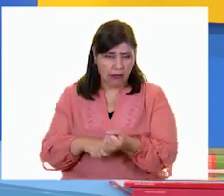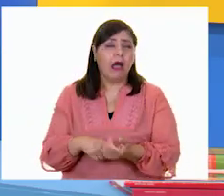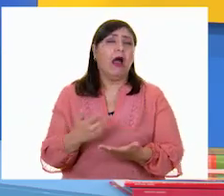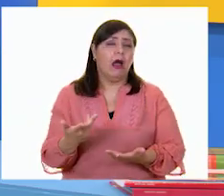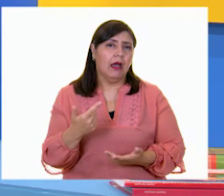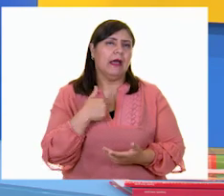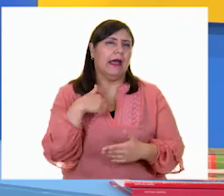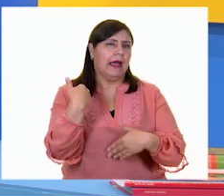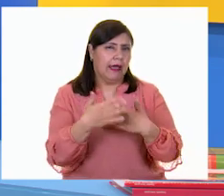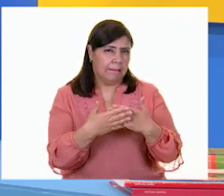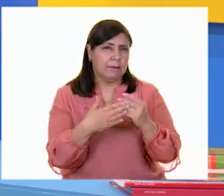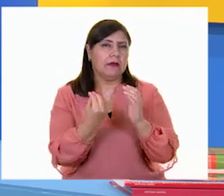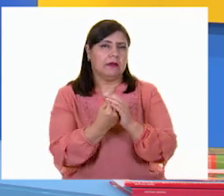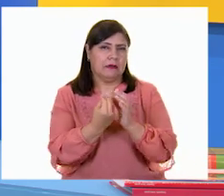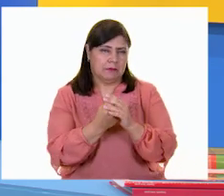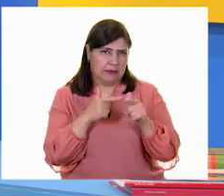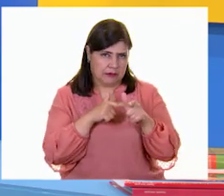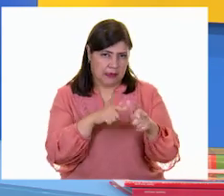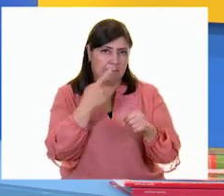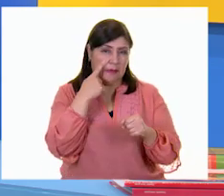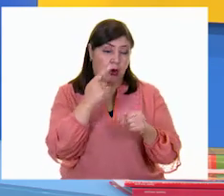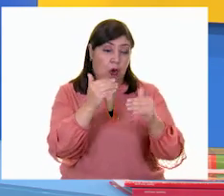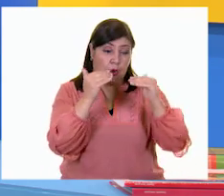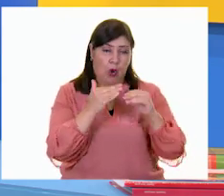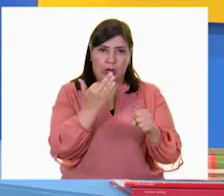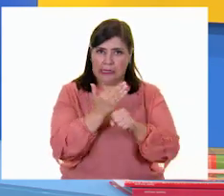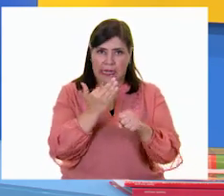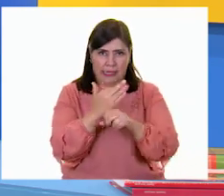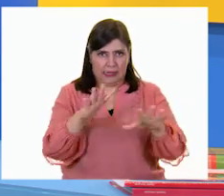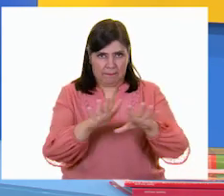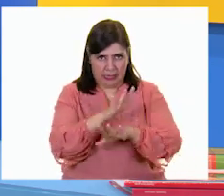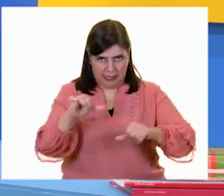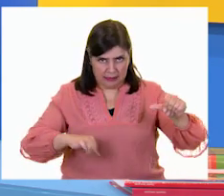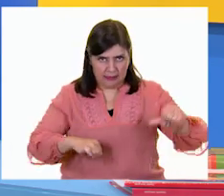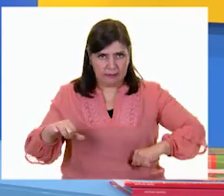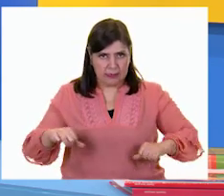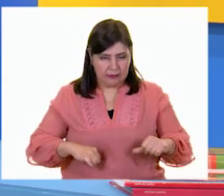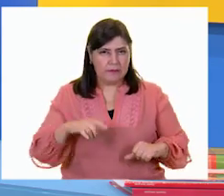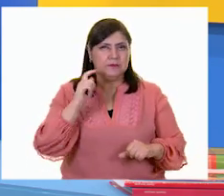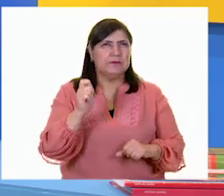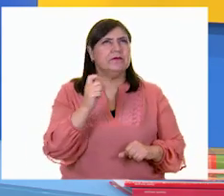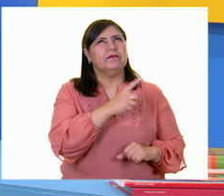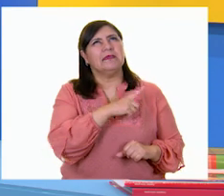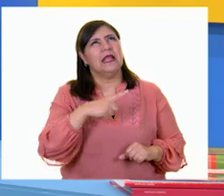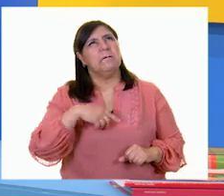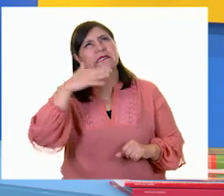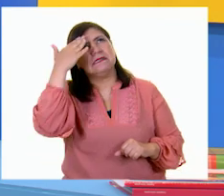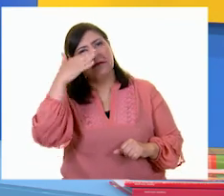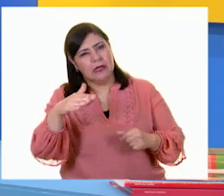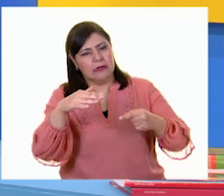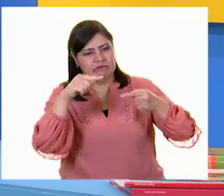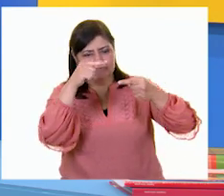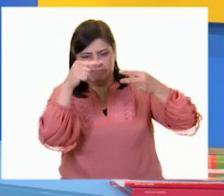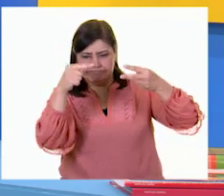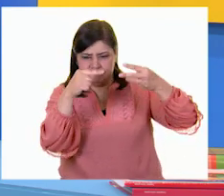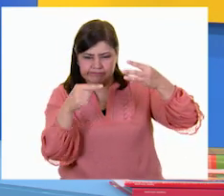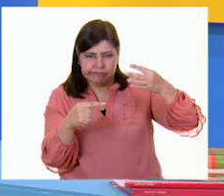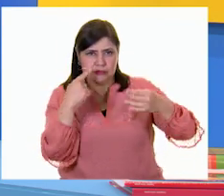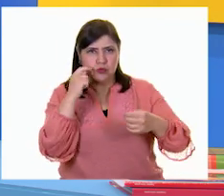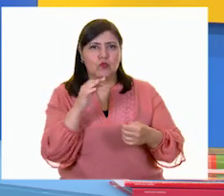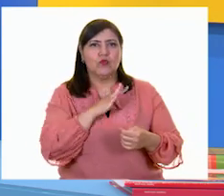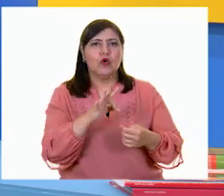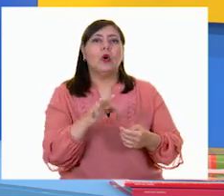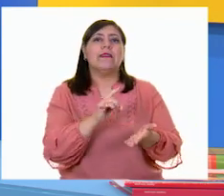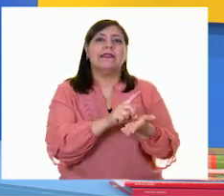sesiones. Por el momento debemos cambiar de actividad. Conoceremos la estructura de los datos de las direcciones postales